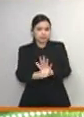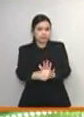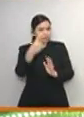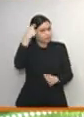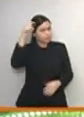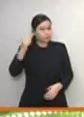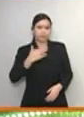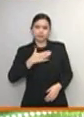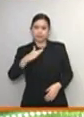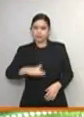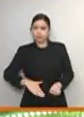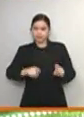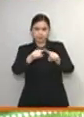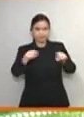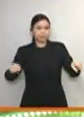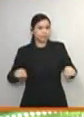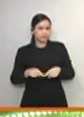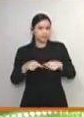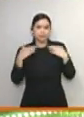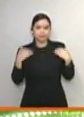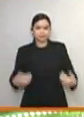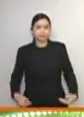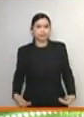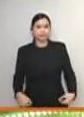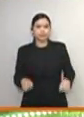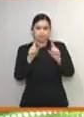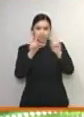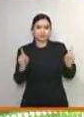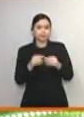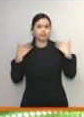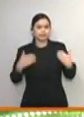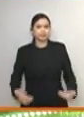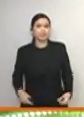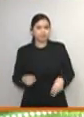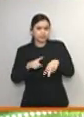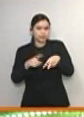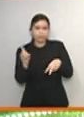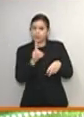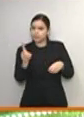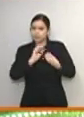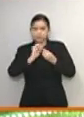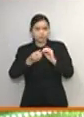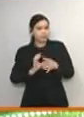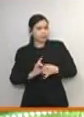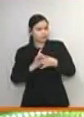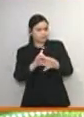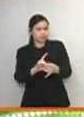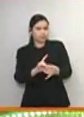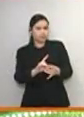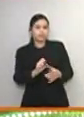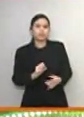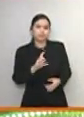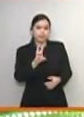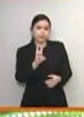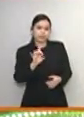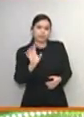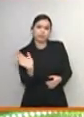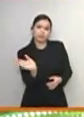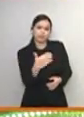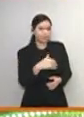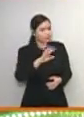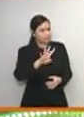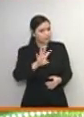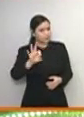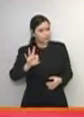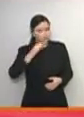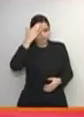con su símbolo de sueños ataúd. En el cuadro del cuerpo lo podemos ubicar justamente en el muslo derecho. Números que se le relacionan 68 y